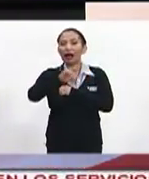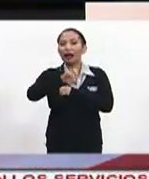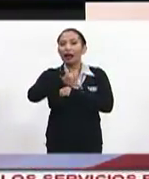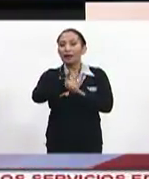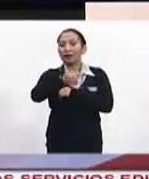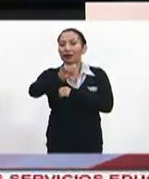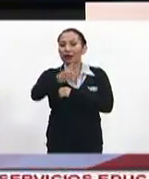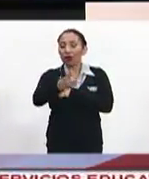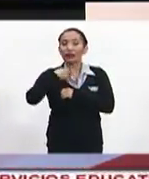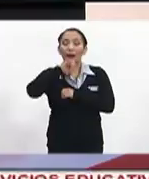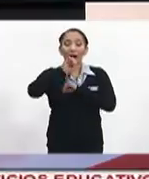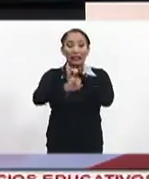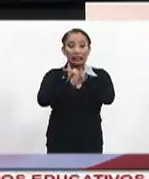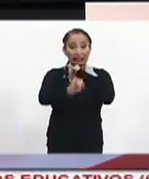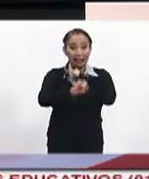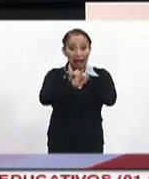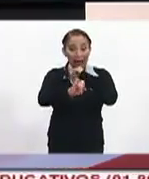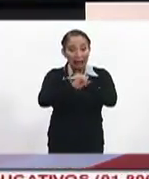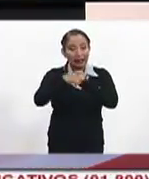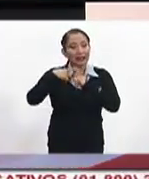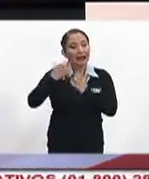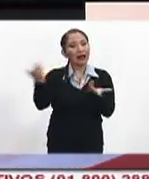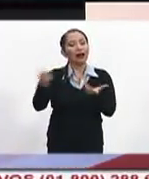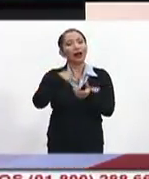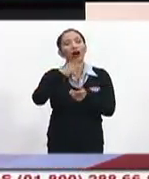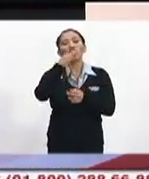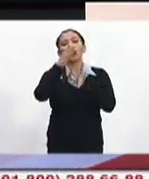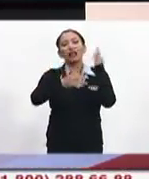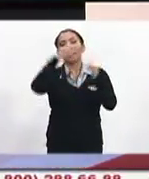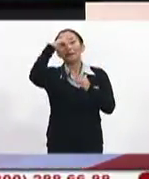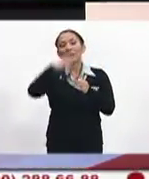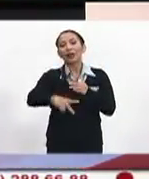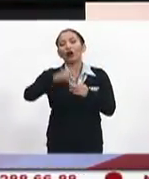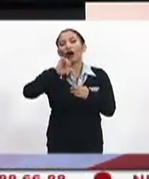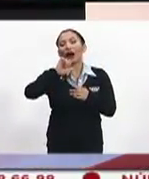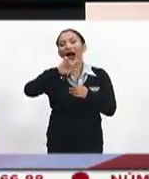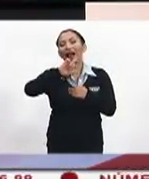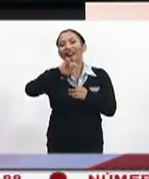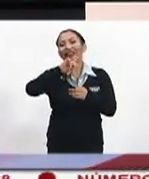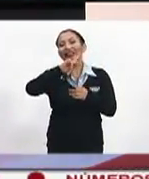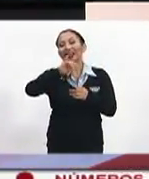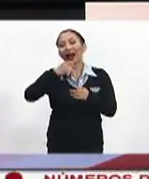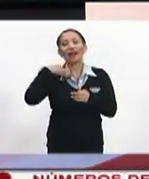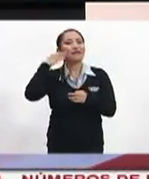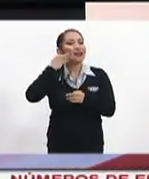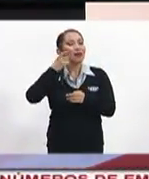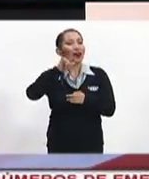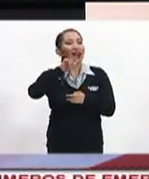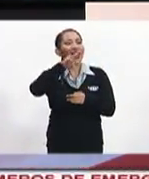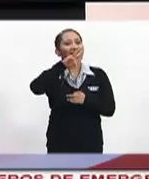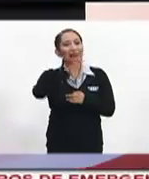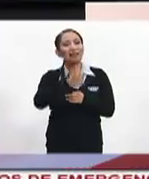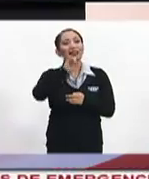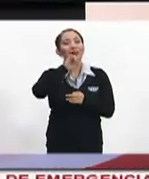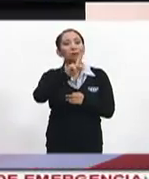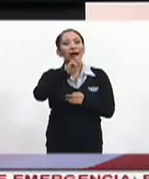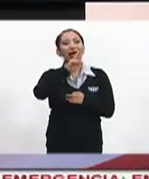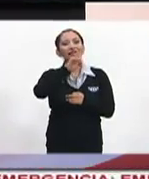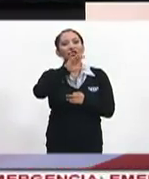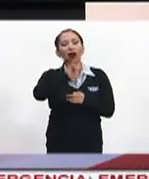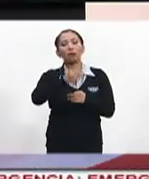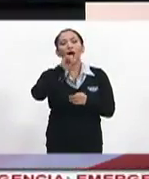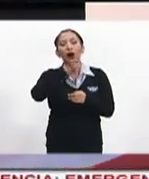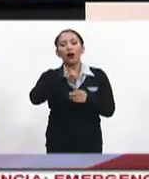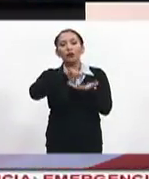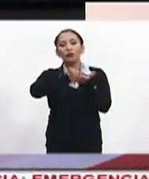22, a través de las redes sociales, en la cuenta Noticias México al Día de Facebook. Transmitimos por Facebook Live y también por Periscope en Twitter,